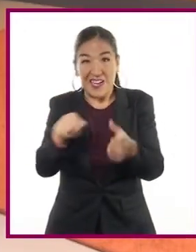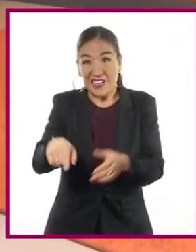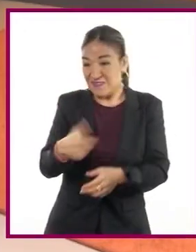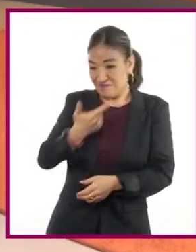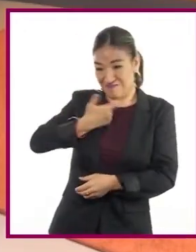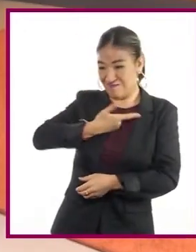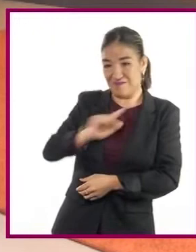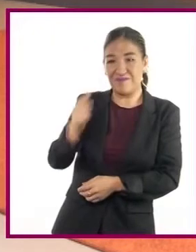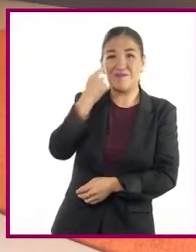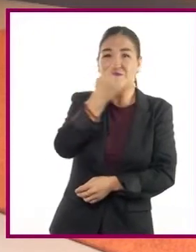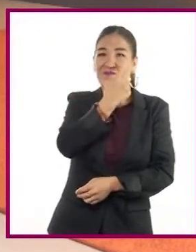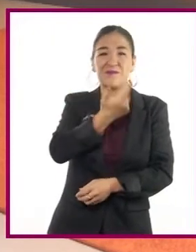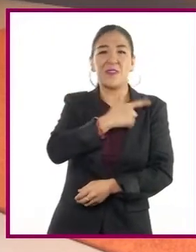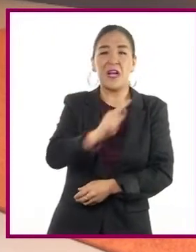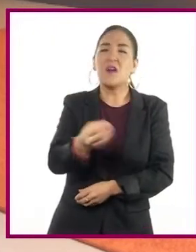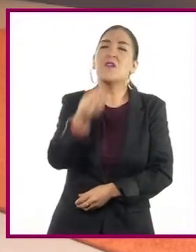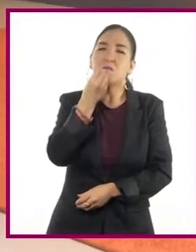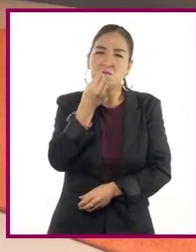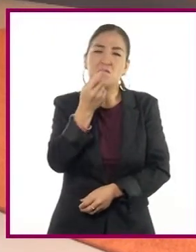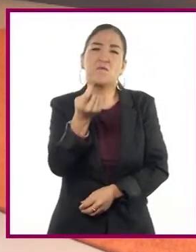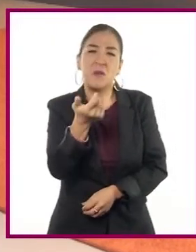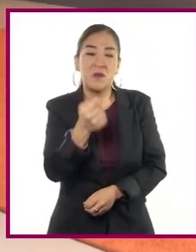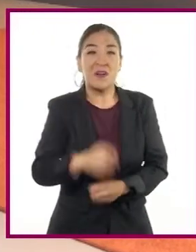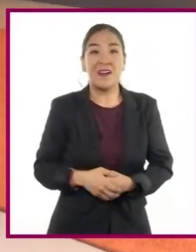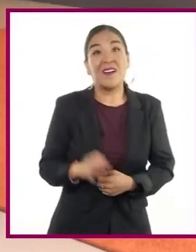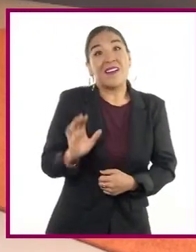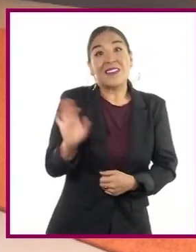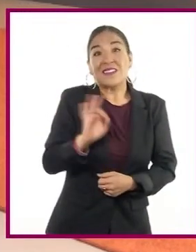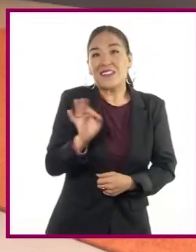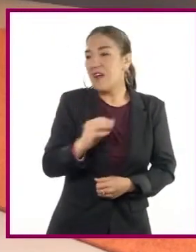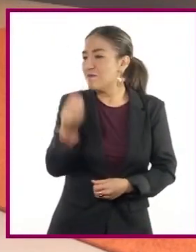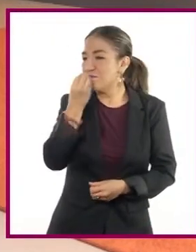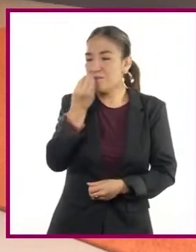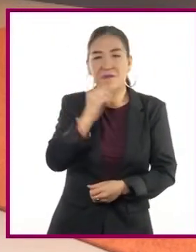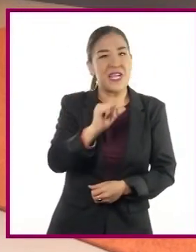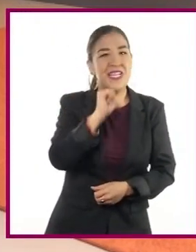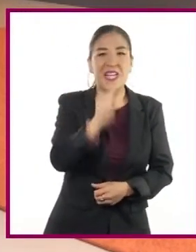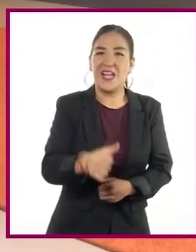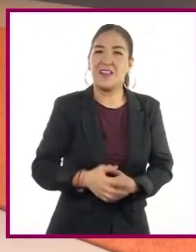atención, come un poco o absolutamente nada.